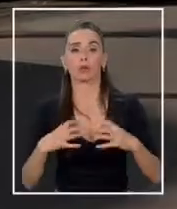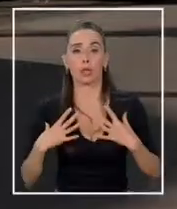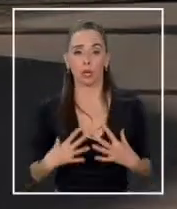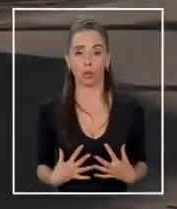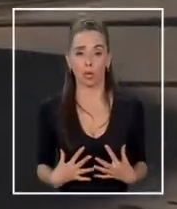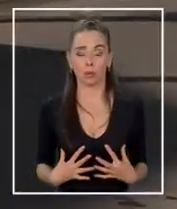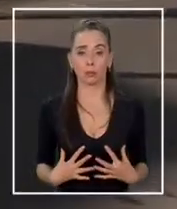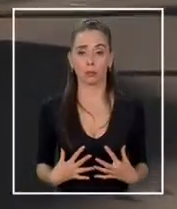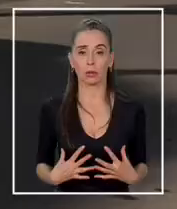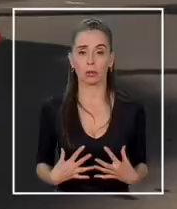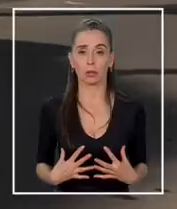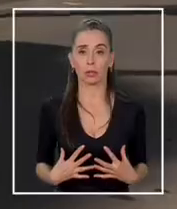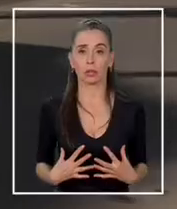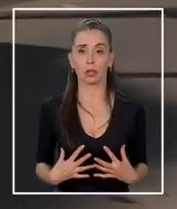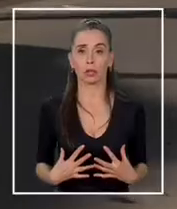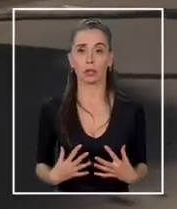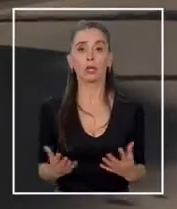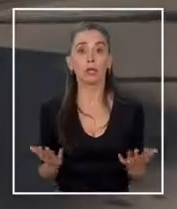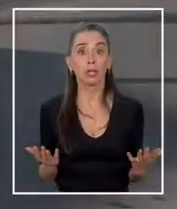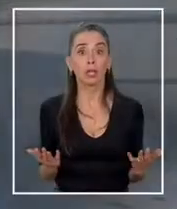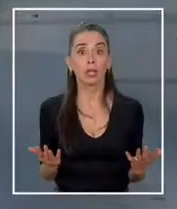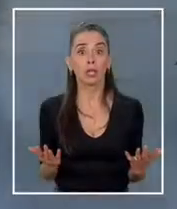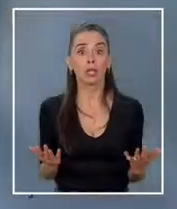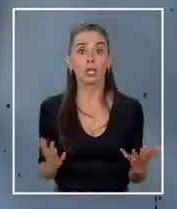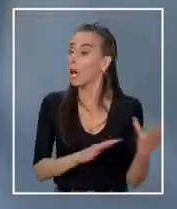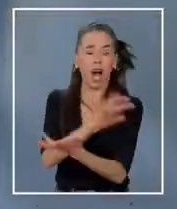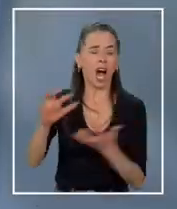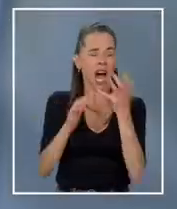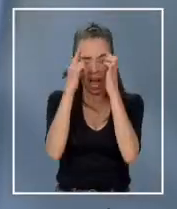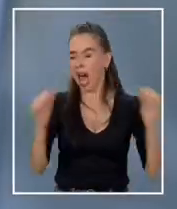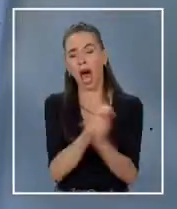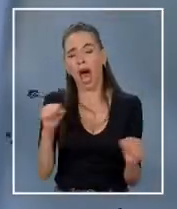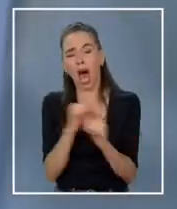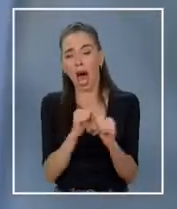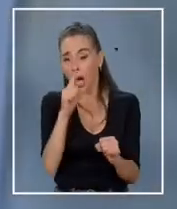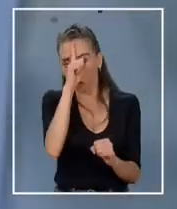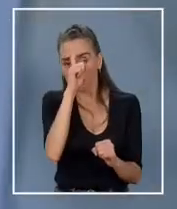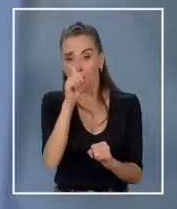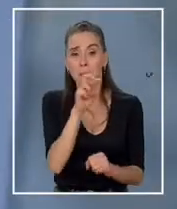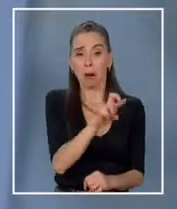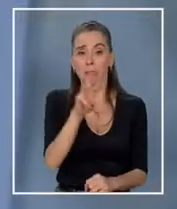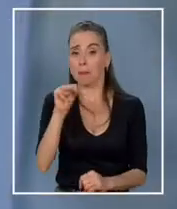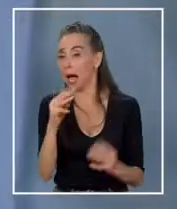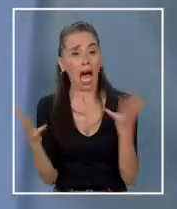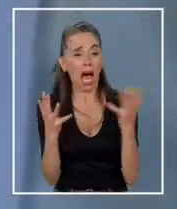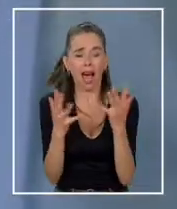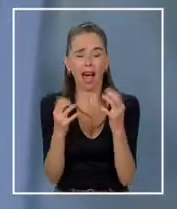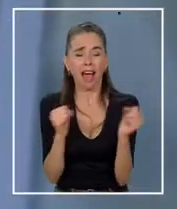cuerpo. Y ahí quedó el caos ahí en el hospital, entre